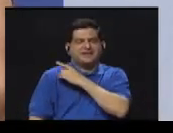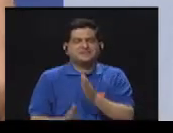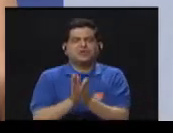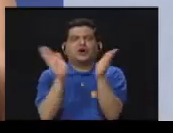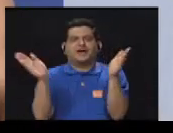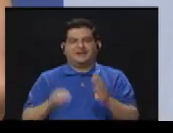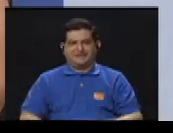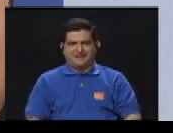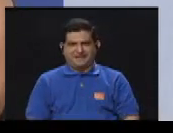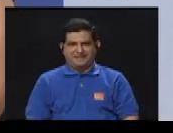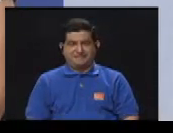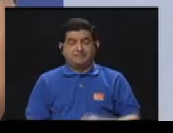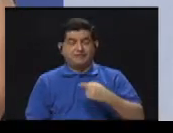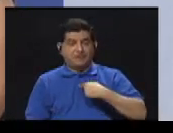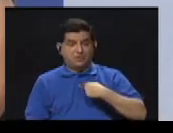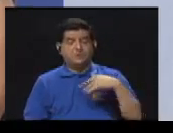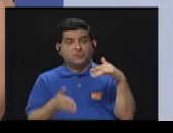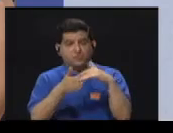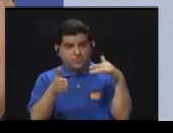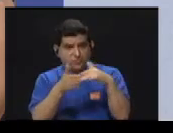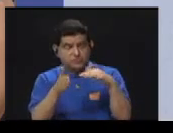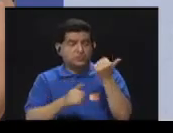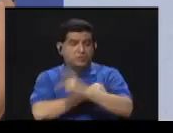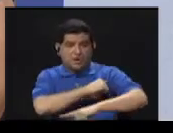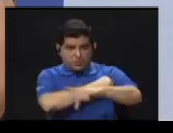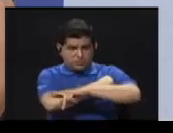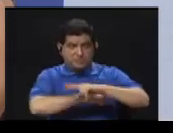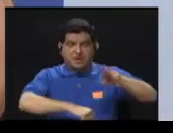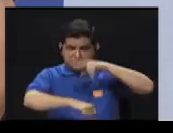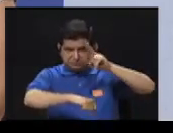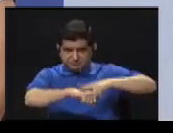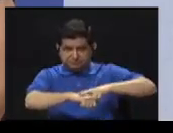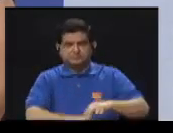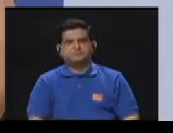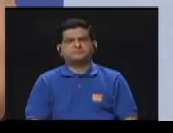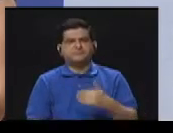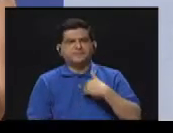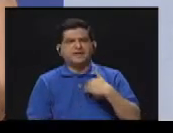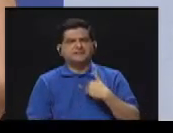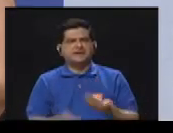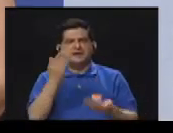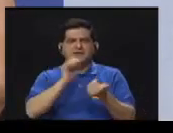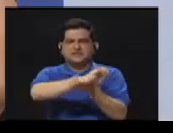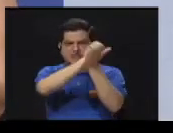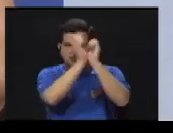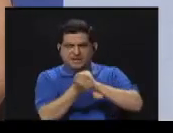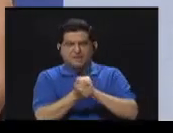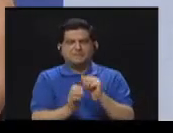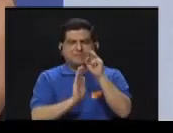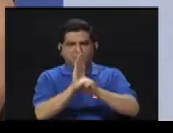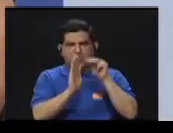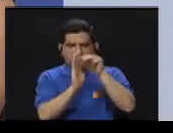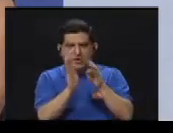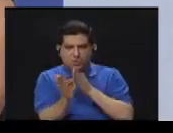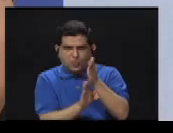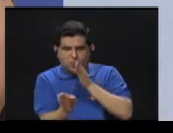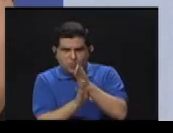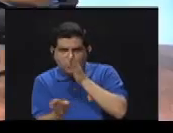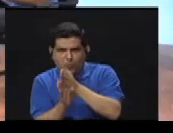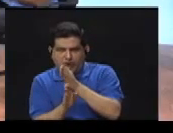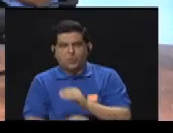dirección en general, digamos, cuando uno va a estudiar a otro país, por lo general hay un poco, hay cambios en el currículum